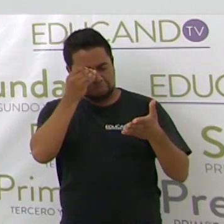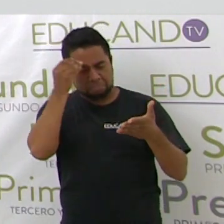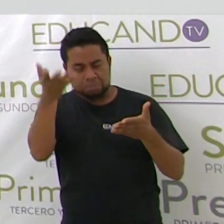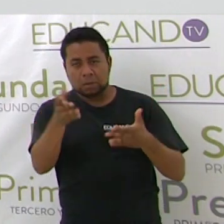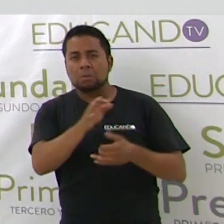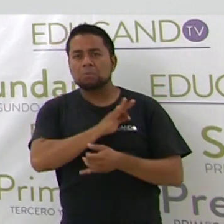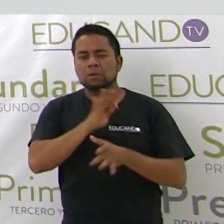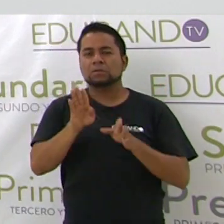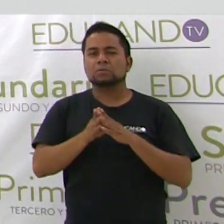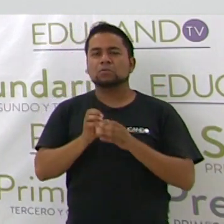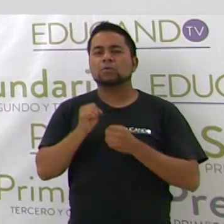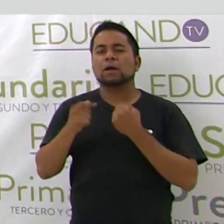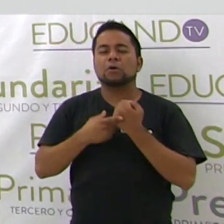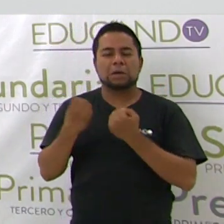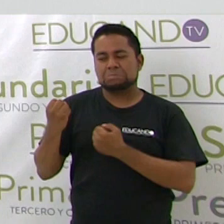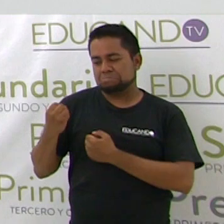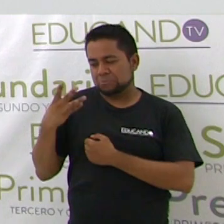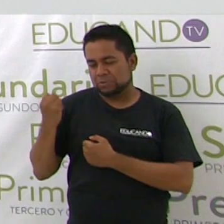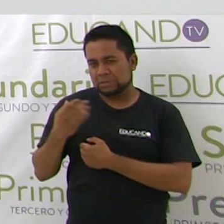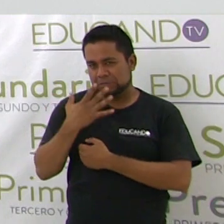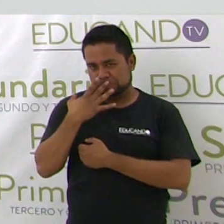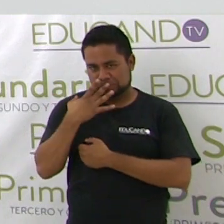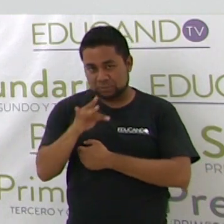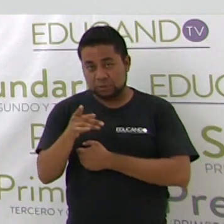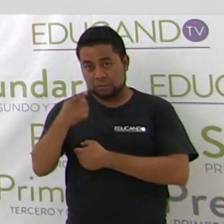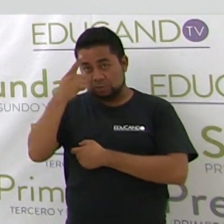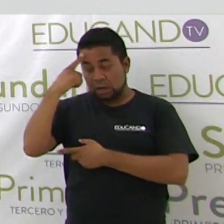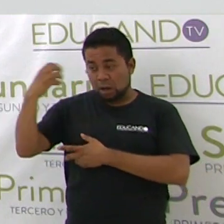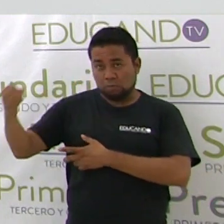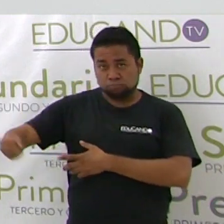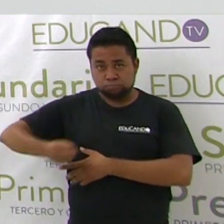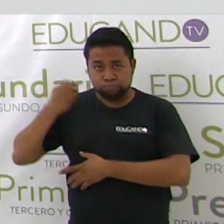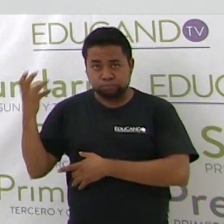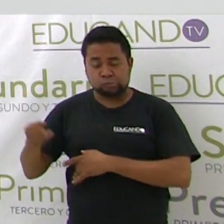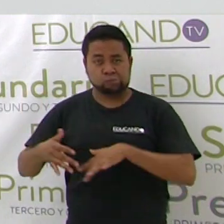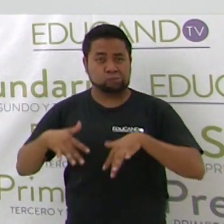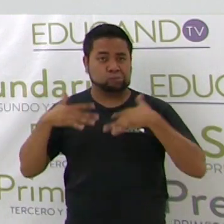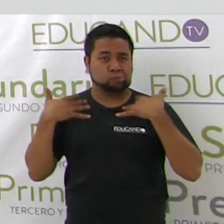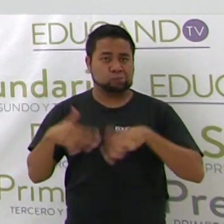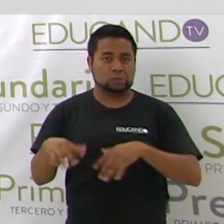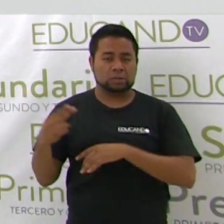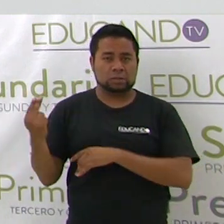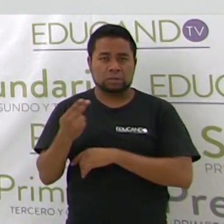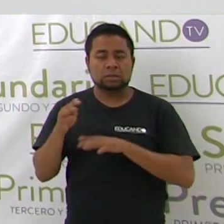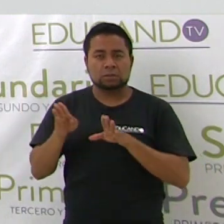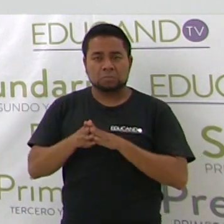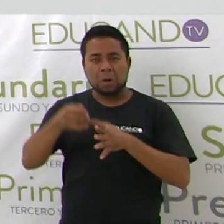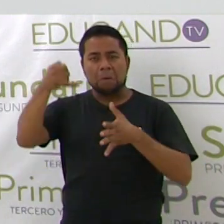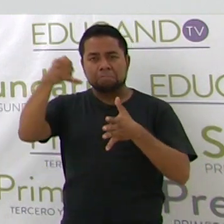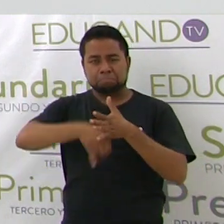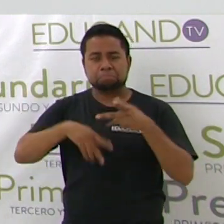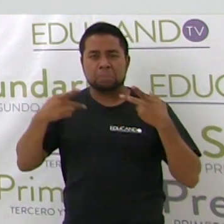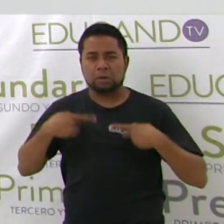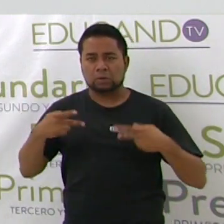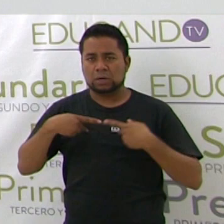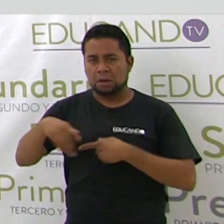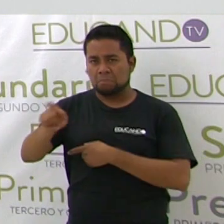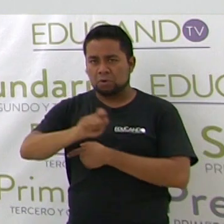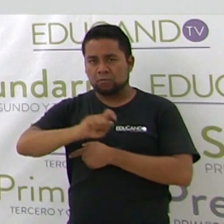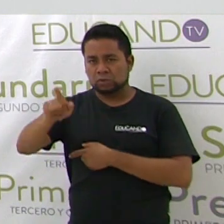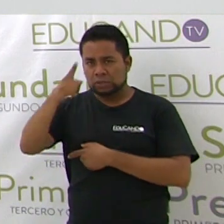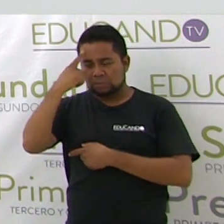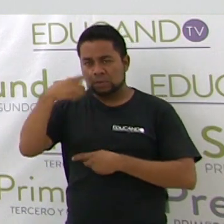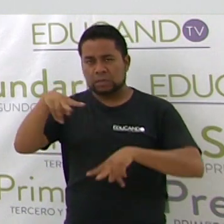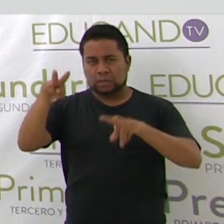ya podemos hacer una exposición, pero para una conferencia no, para una conferencia se requiere ser un experto en el